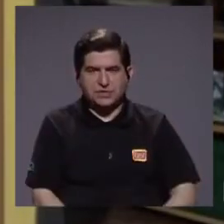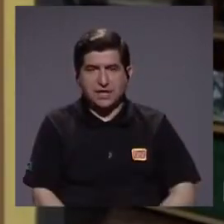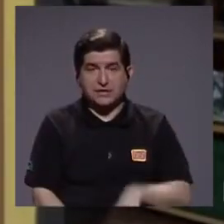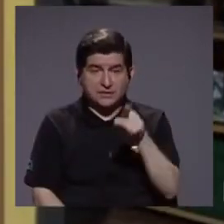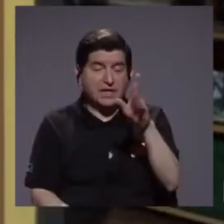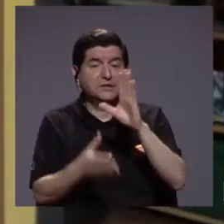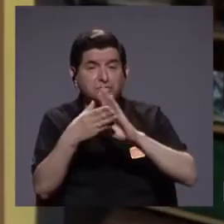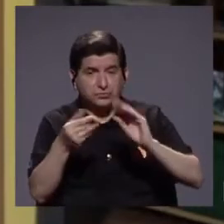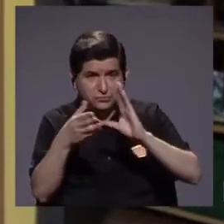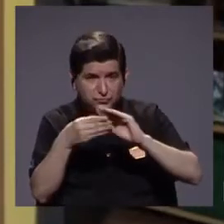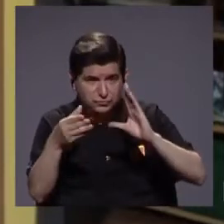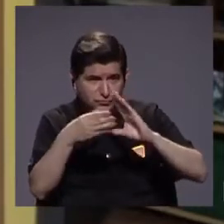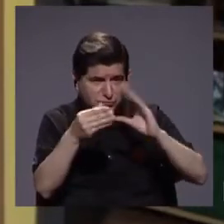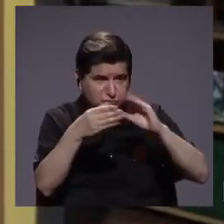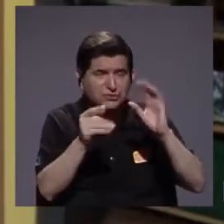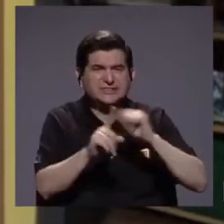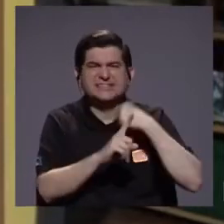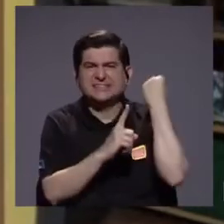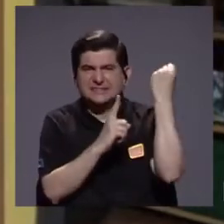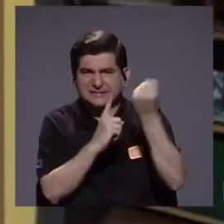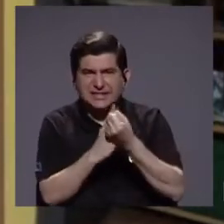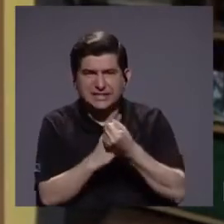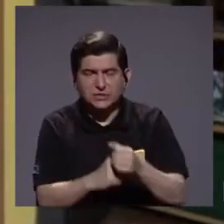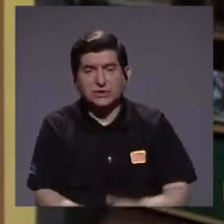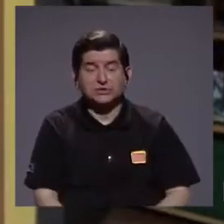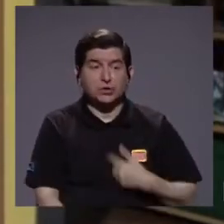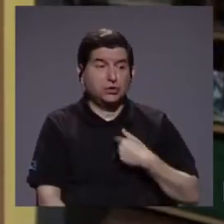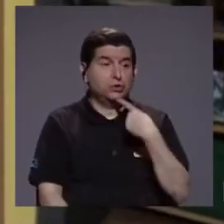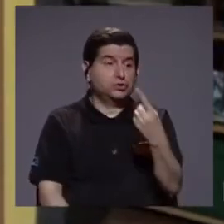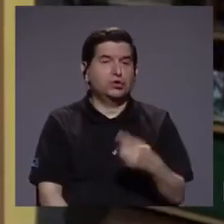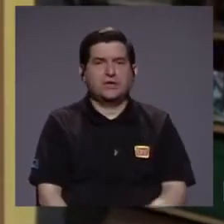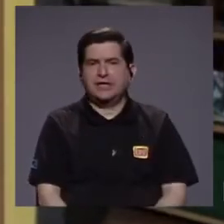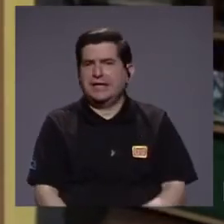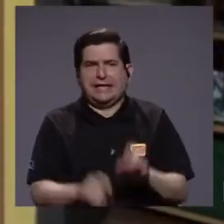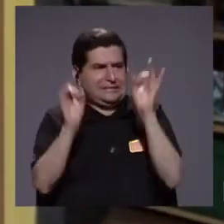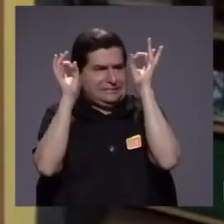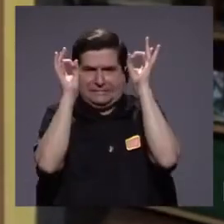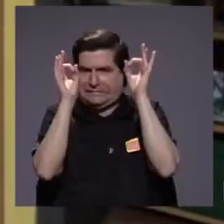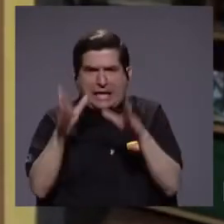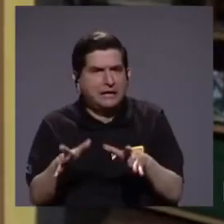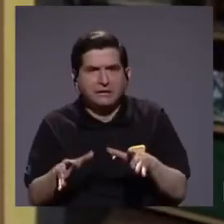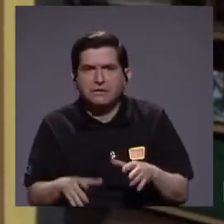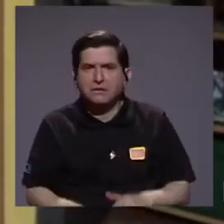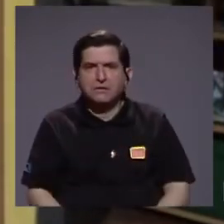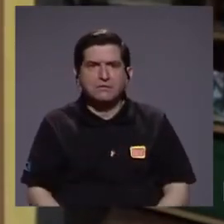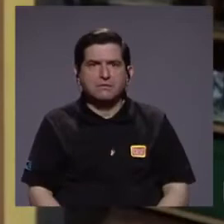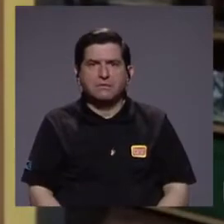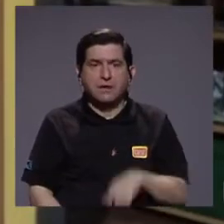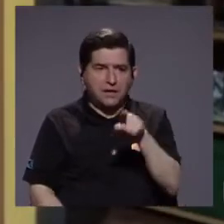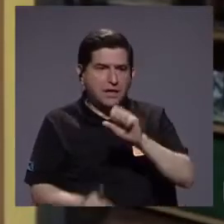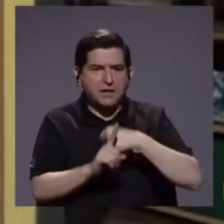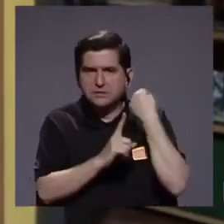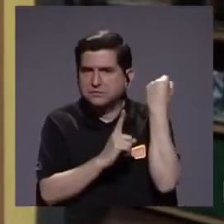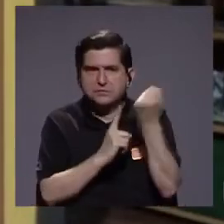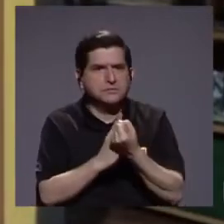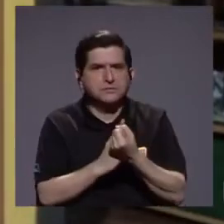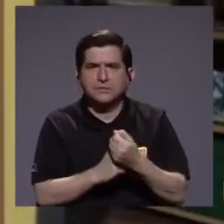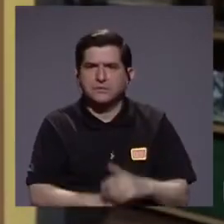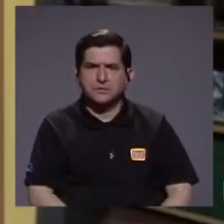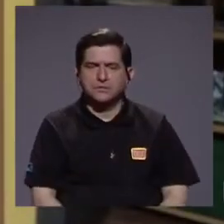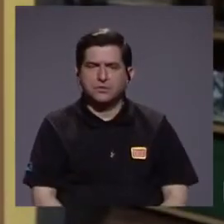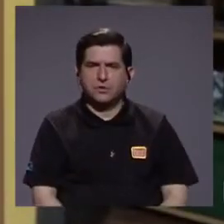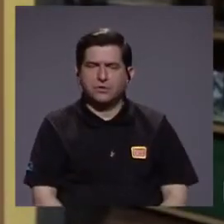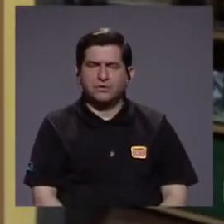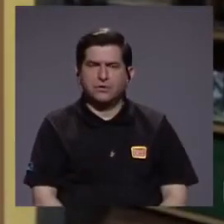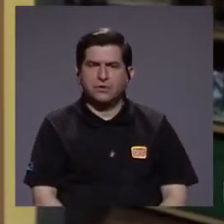nos comentaban de la situación, precaria en que se encuentran, y voy